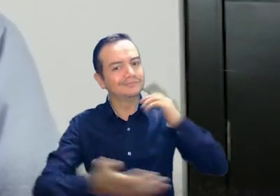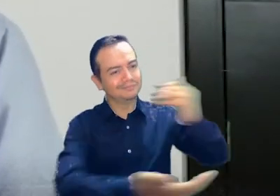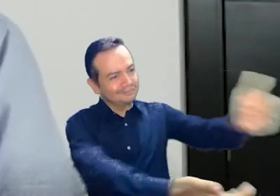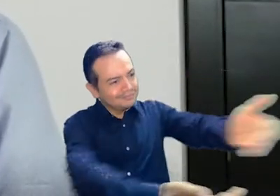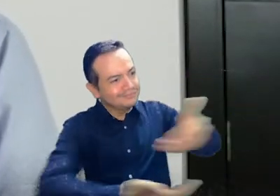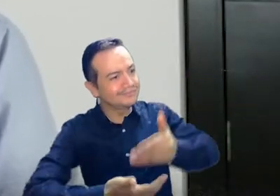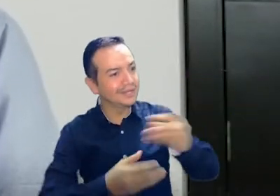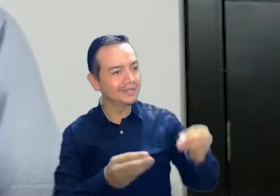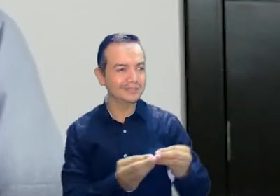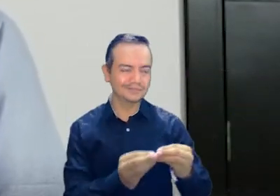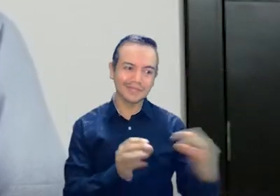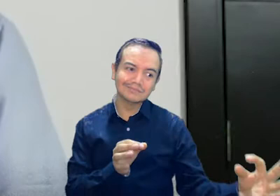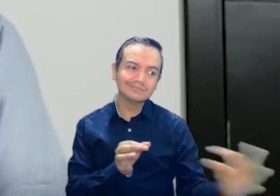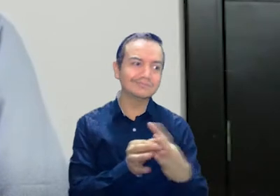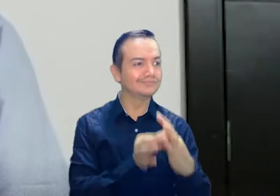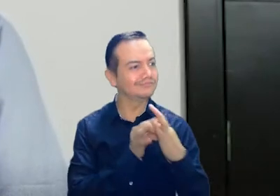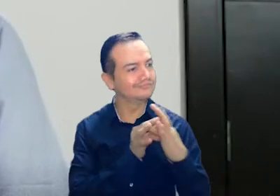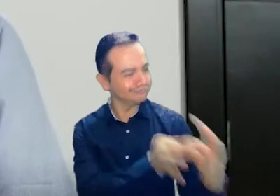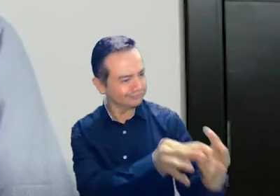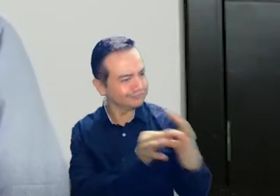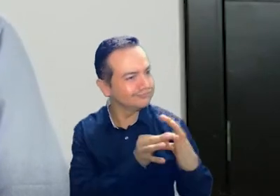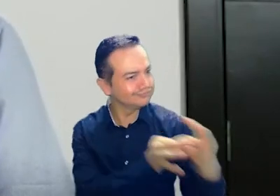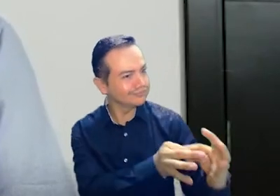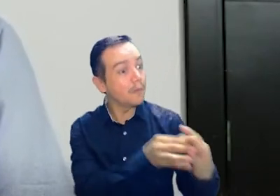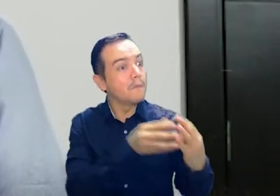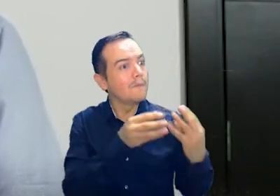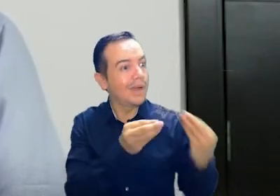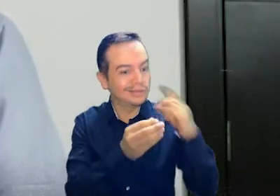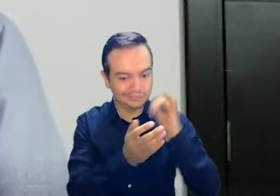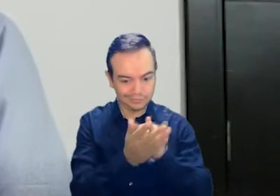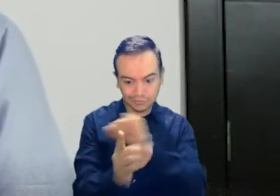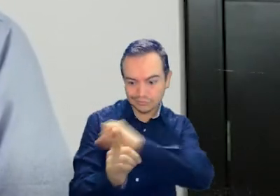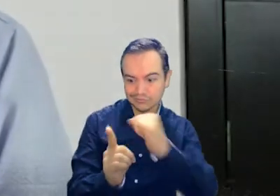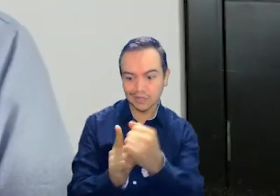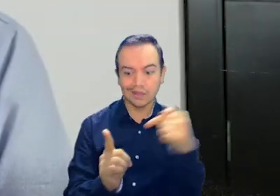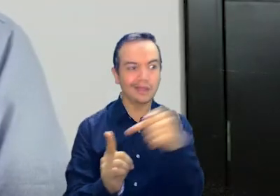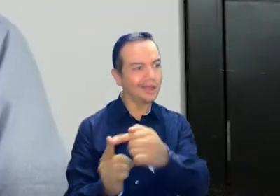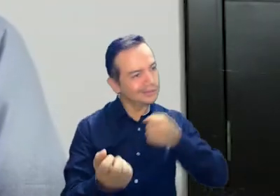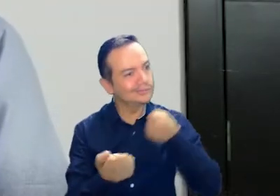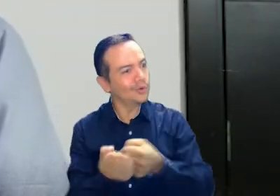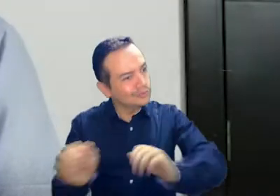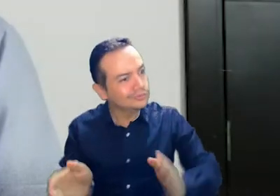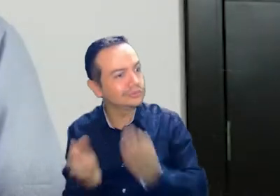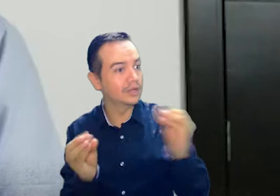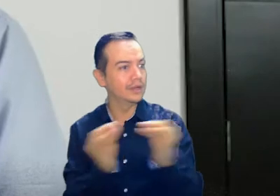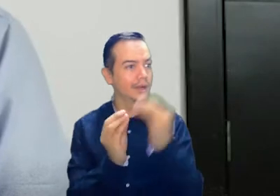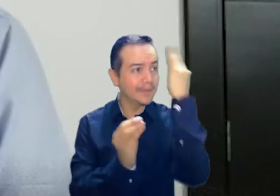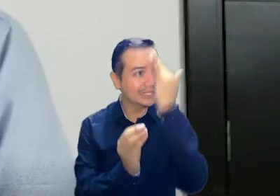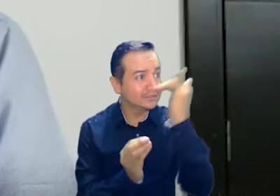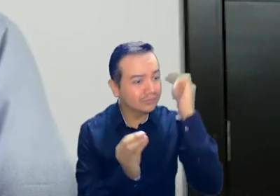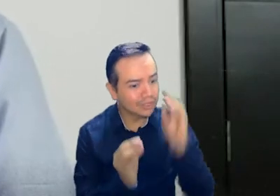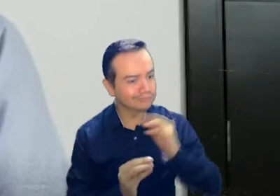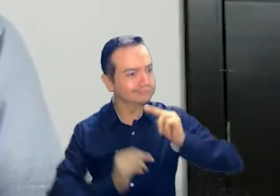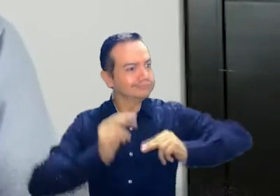toda la intención de poder trabajar de la mano de ustedes para construir sociedad, para construir academia y para poder contribuir